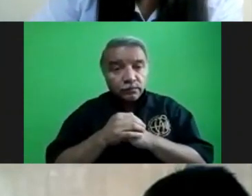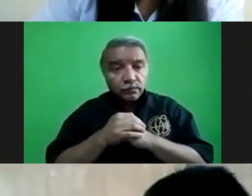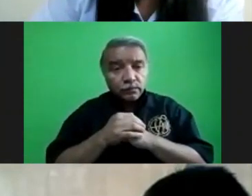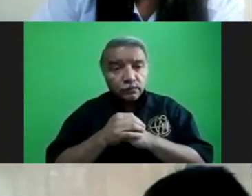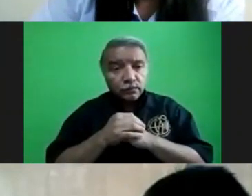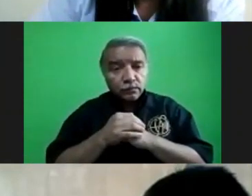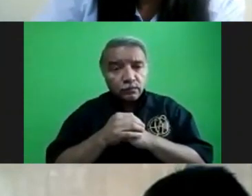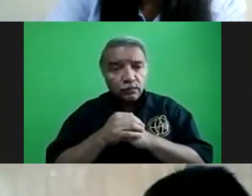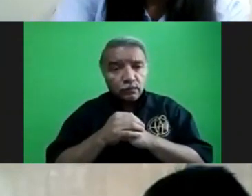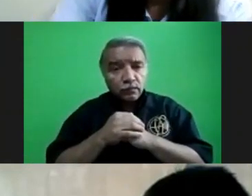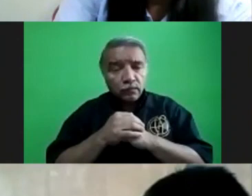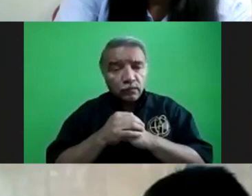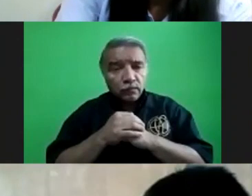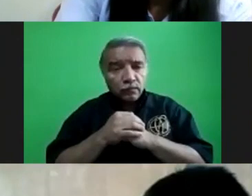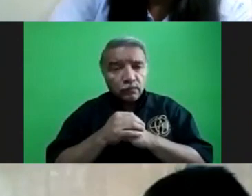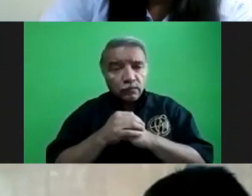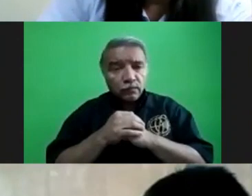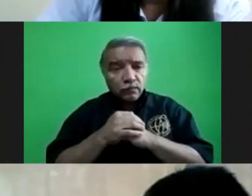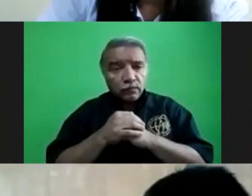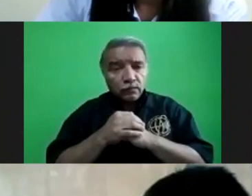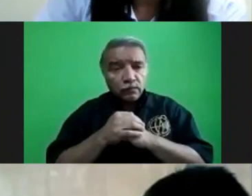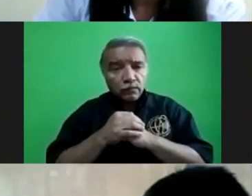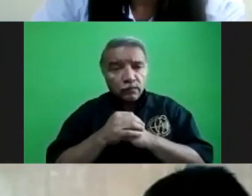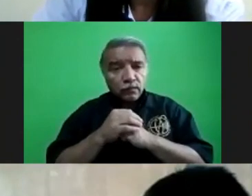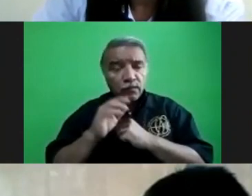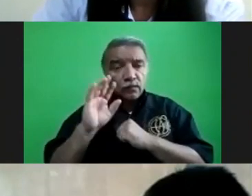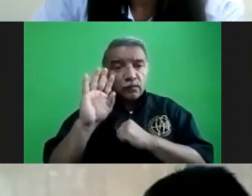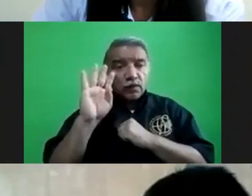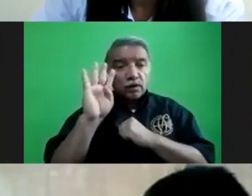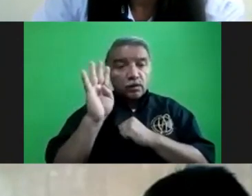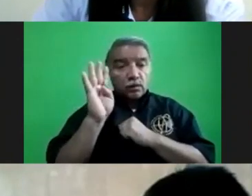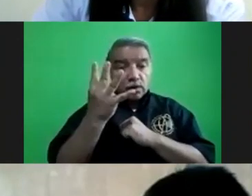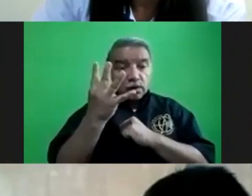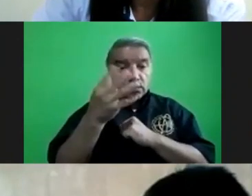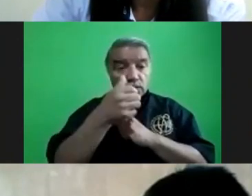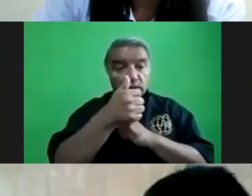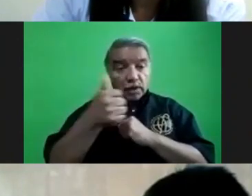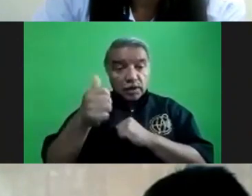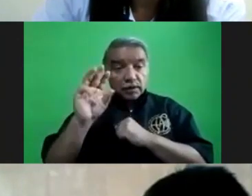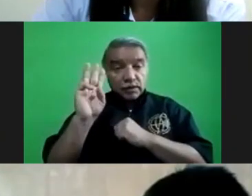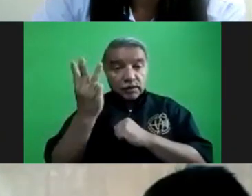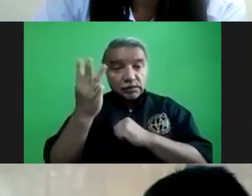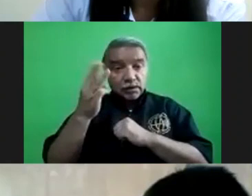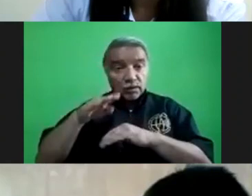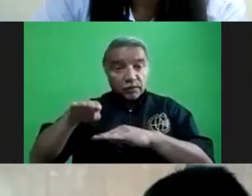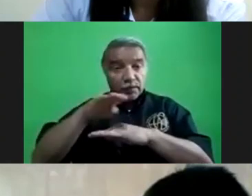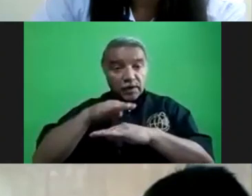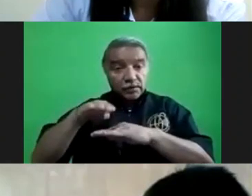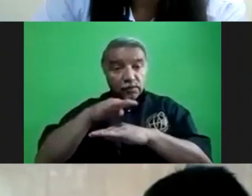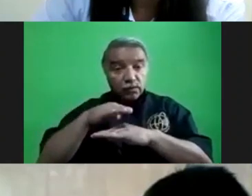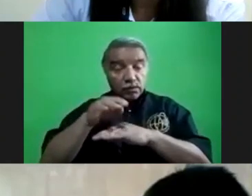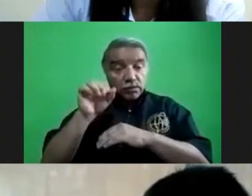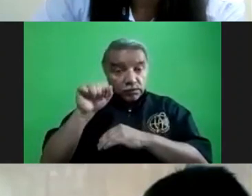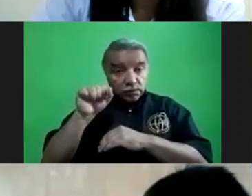cómo aparecen en Zoom? Yoemi, Valentina. Perdone, solo señorita, perdone. ¿Será sí. que me hace el favor de devolverme